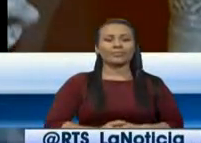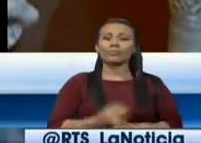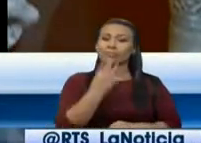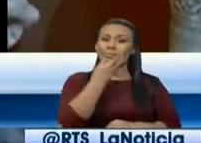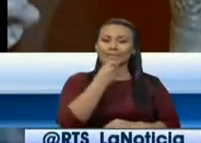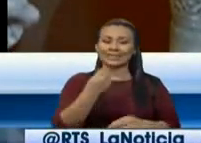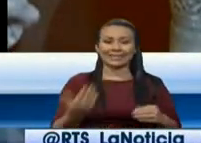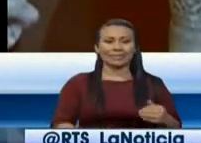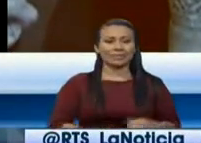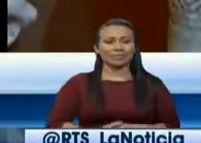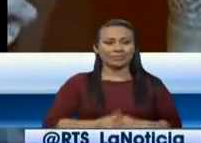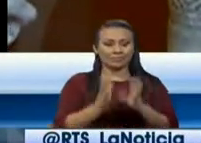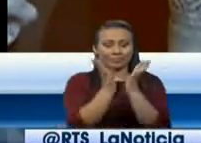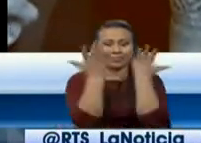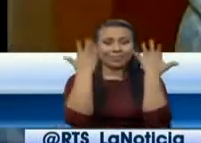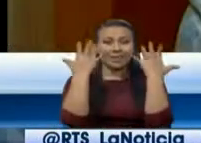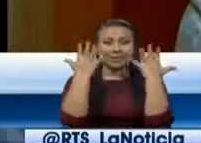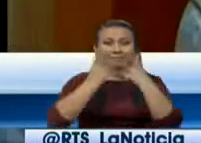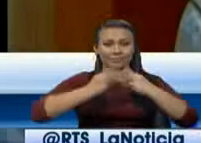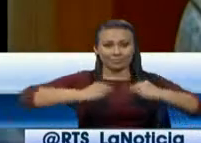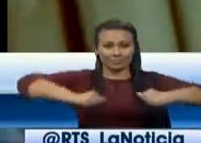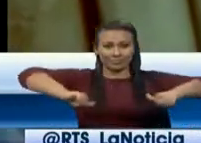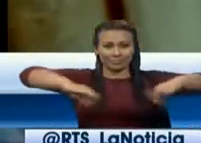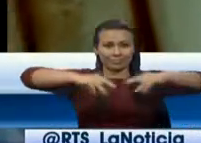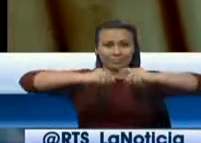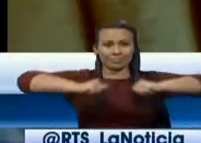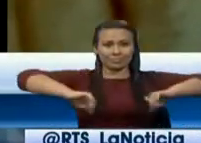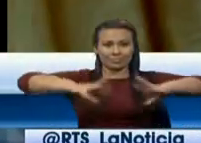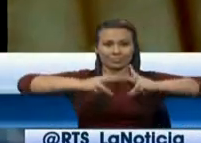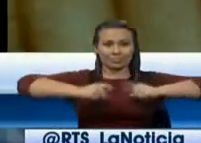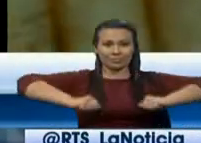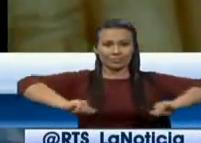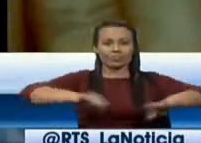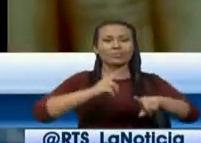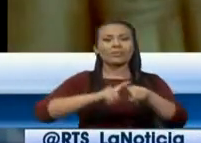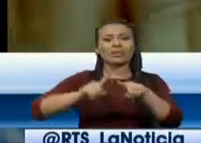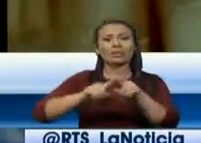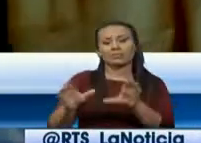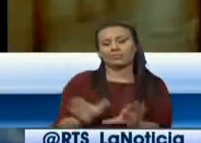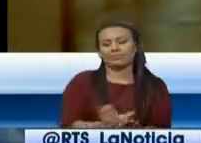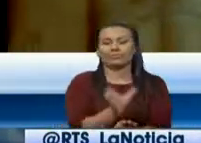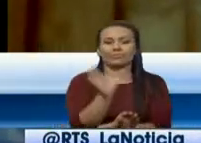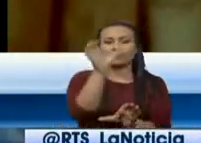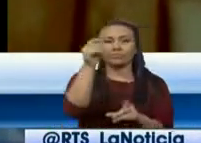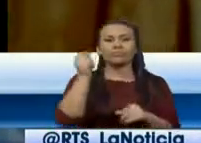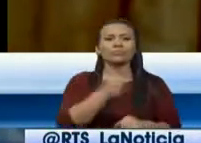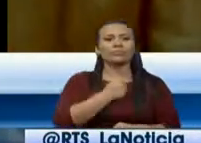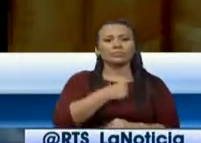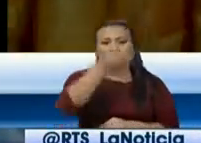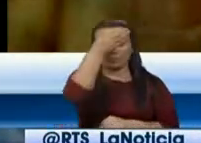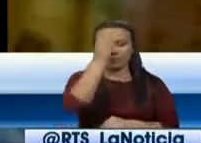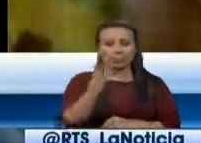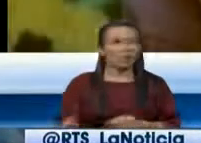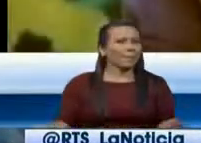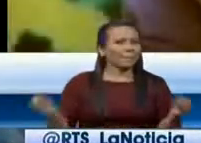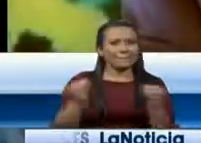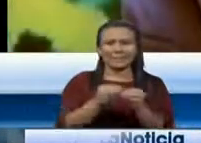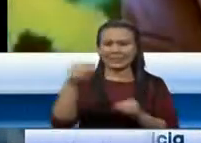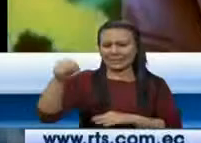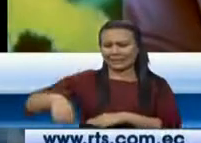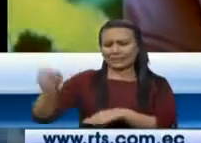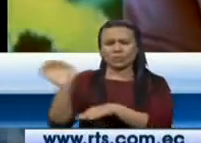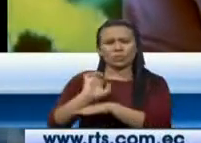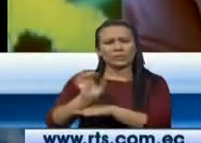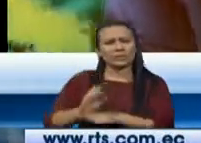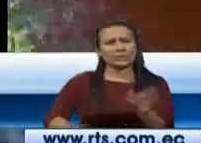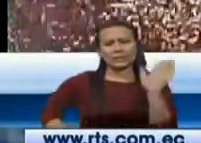artístico, que nos dice que el Ecuador tiene una de las tradiciones culturales, artísticas y artesanales más profundas y diversas de la